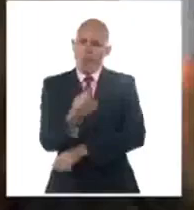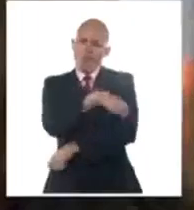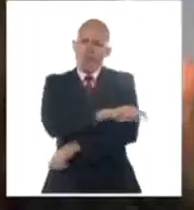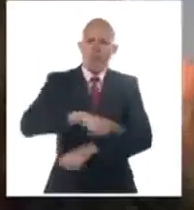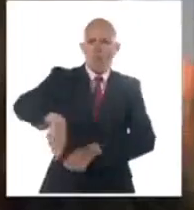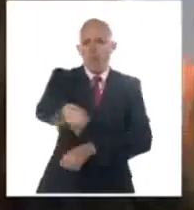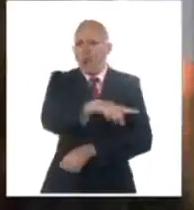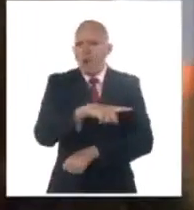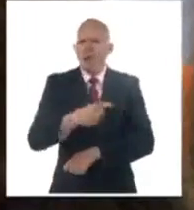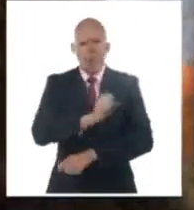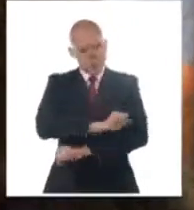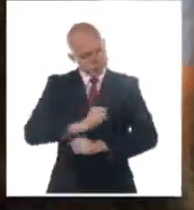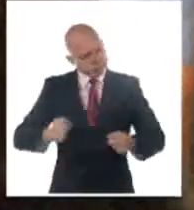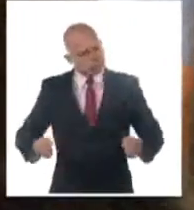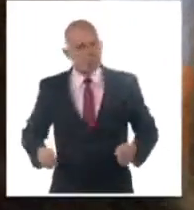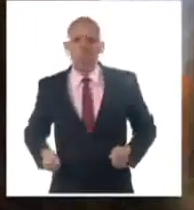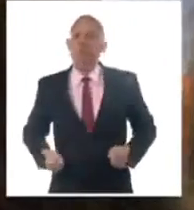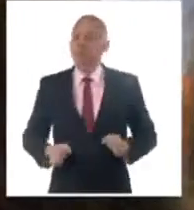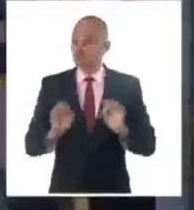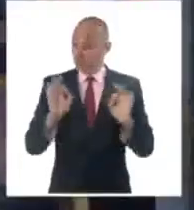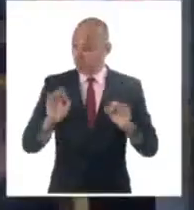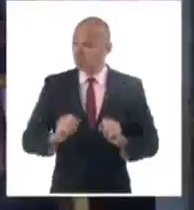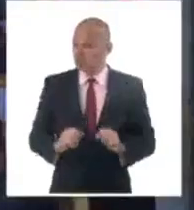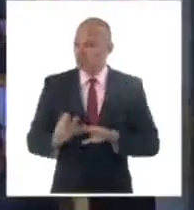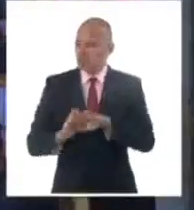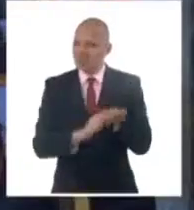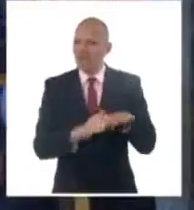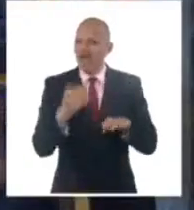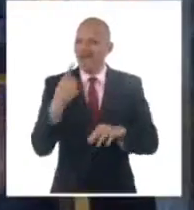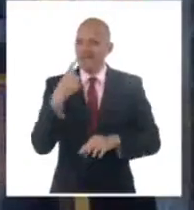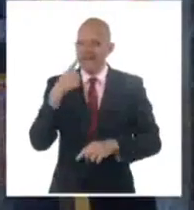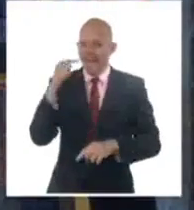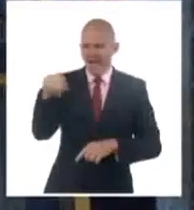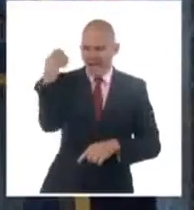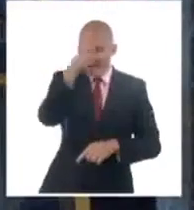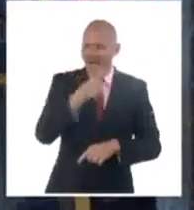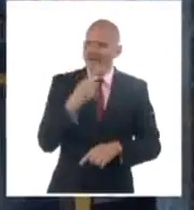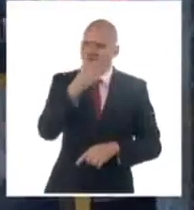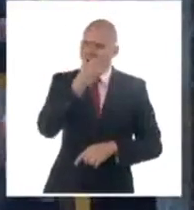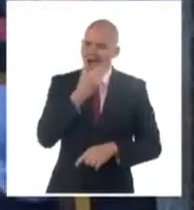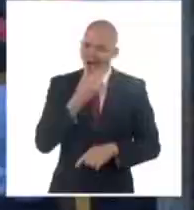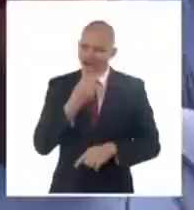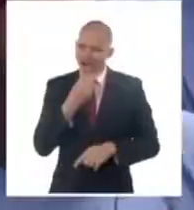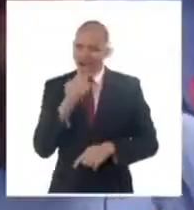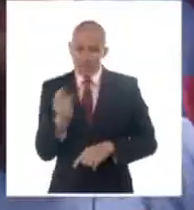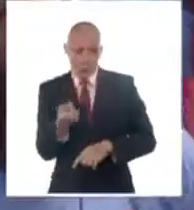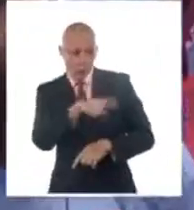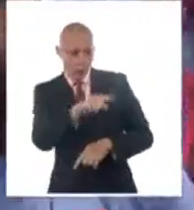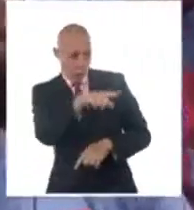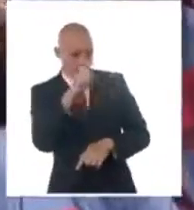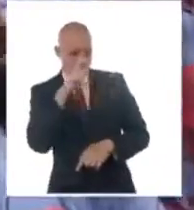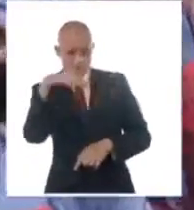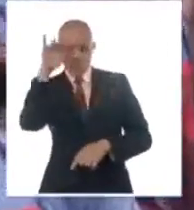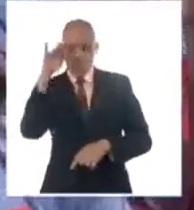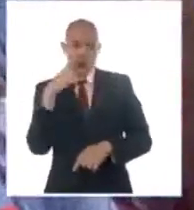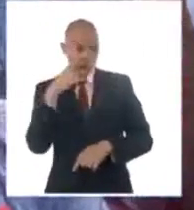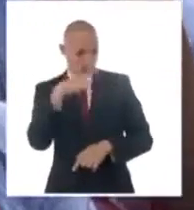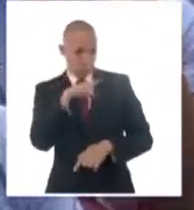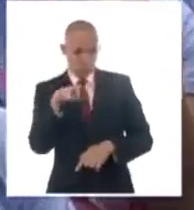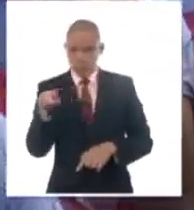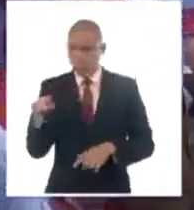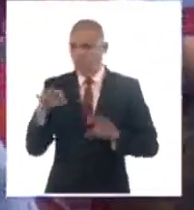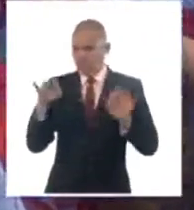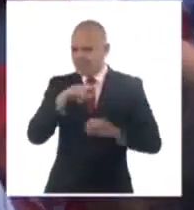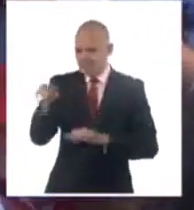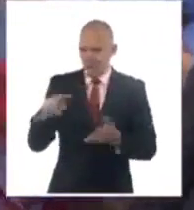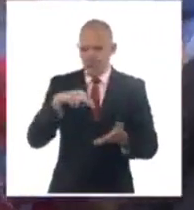creativamente. Unos son muy jóvenes, otros veteranos luchadores. Todos en sus intervenciones expresaron gratitud por